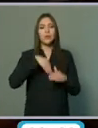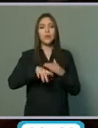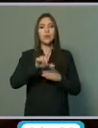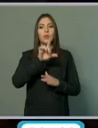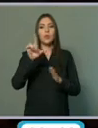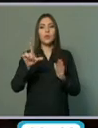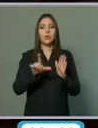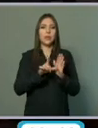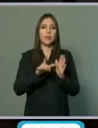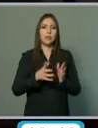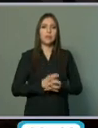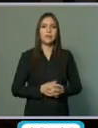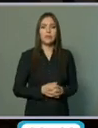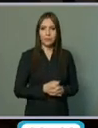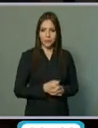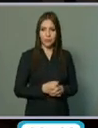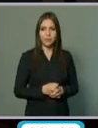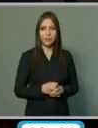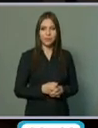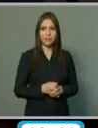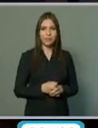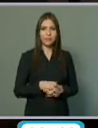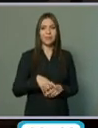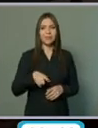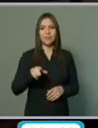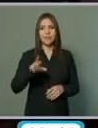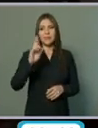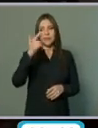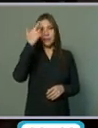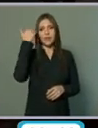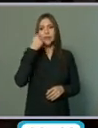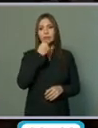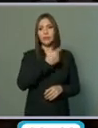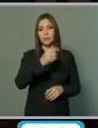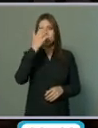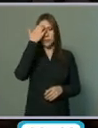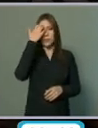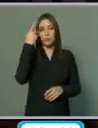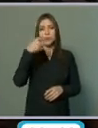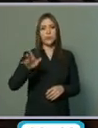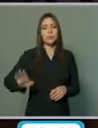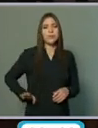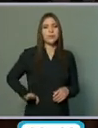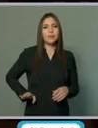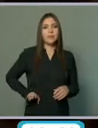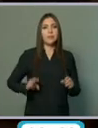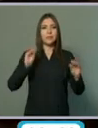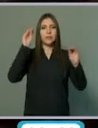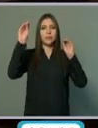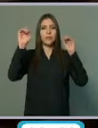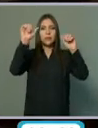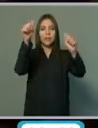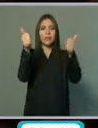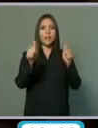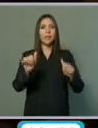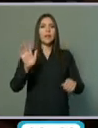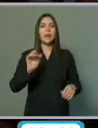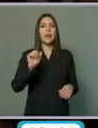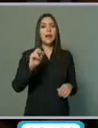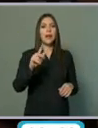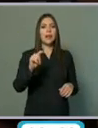Ya antiguito, Bien antiguito, antiguo, ¿no? con todo. Usted ya de niño ya lo conocía. Sí, el estilo medio art deco.